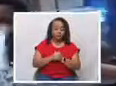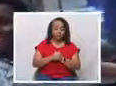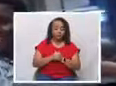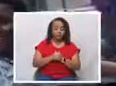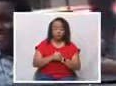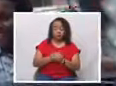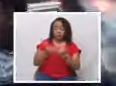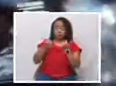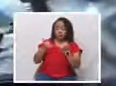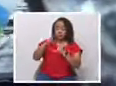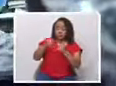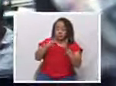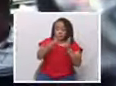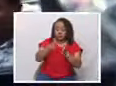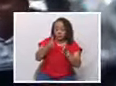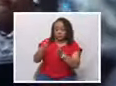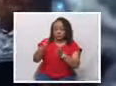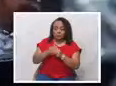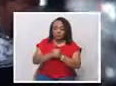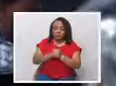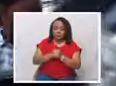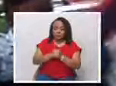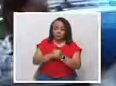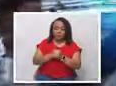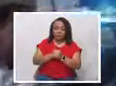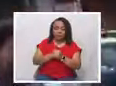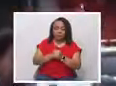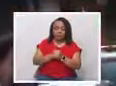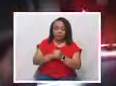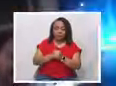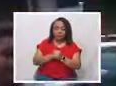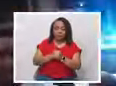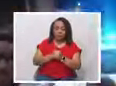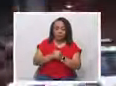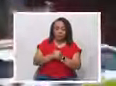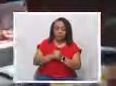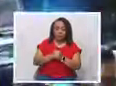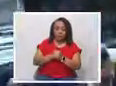toca prepararme para...